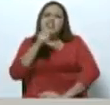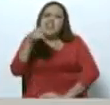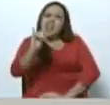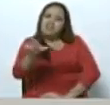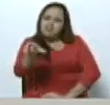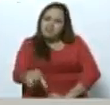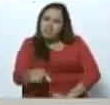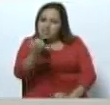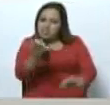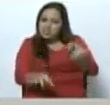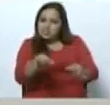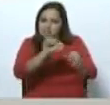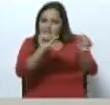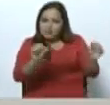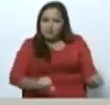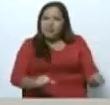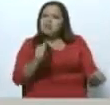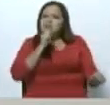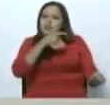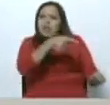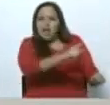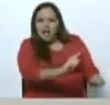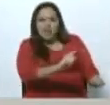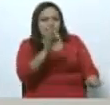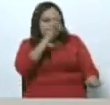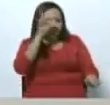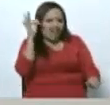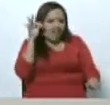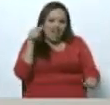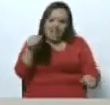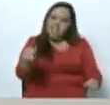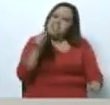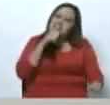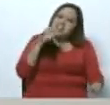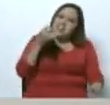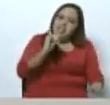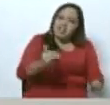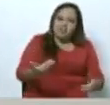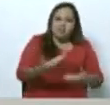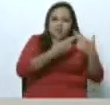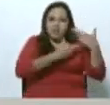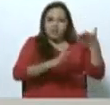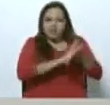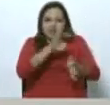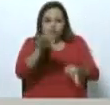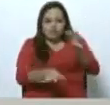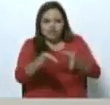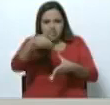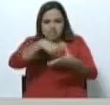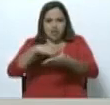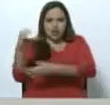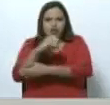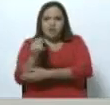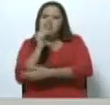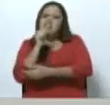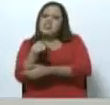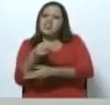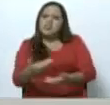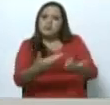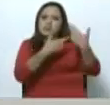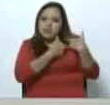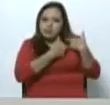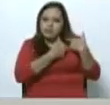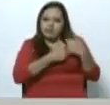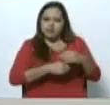de justicia. Adivina quiénes son la fiscal. Adivina quiénes son los encargados de hacer justicia en Colombia. ¿Quién los nombró? ¿Cómo los nombraron?